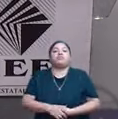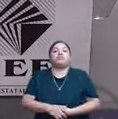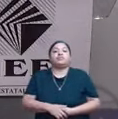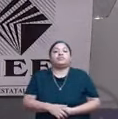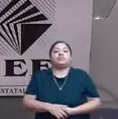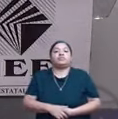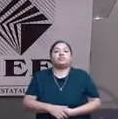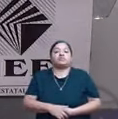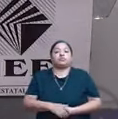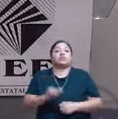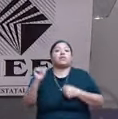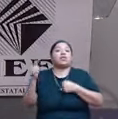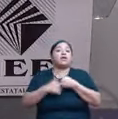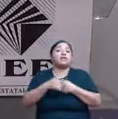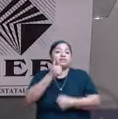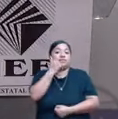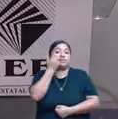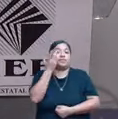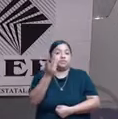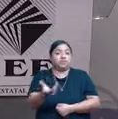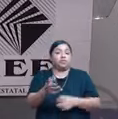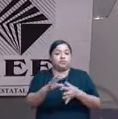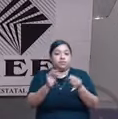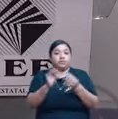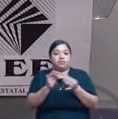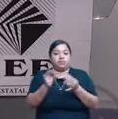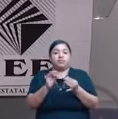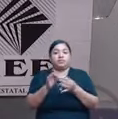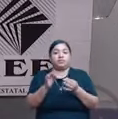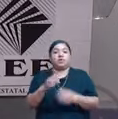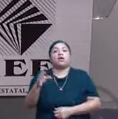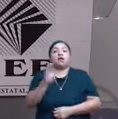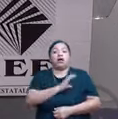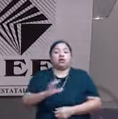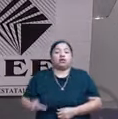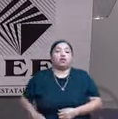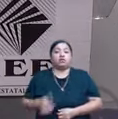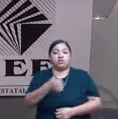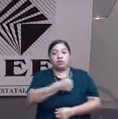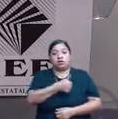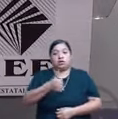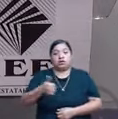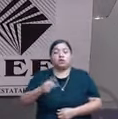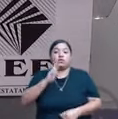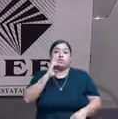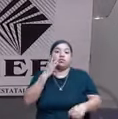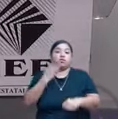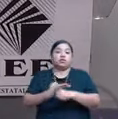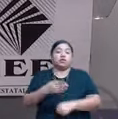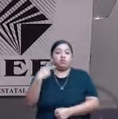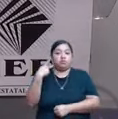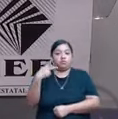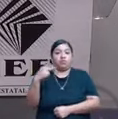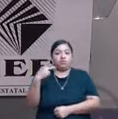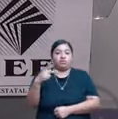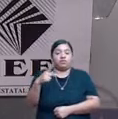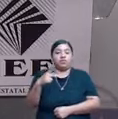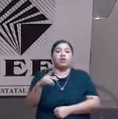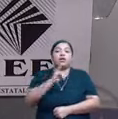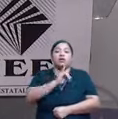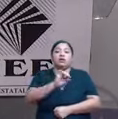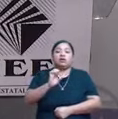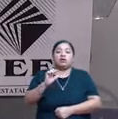No omito comentar que las opiniones vertidas por las candidaturas son responsabilidad de quien las emite, por lo que